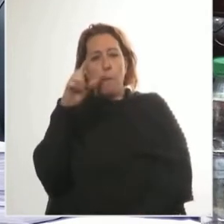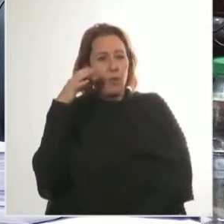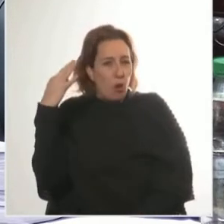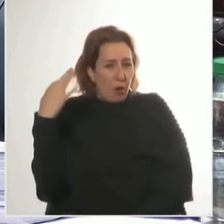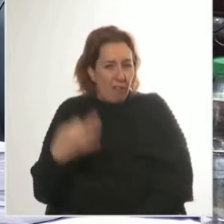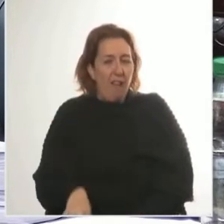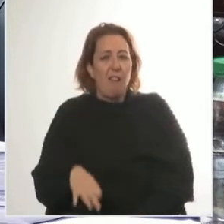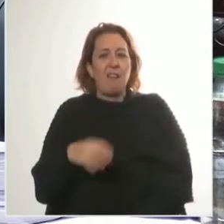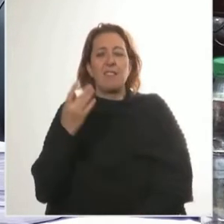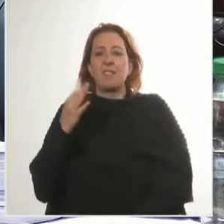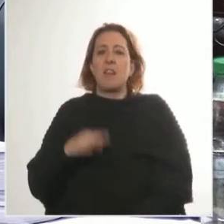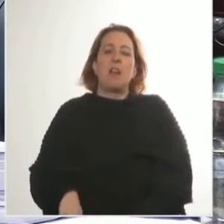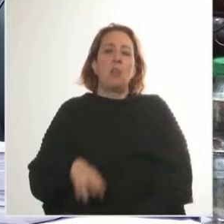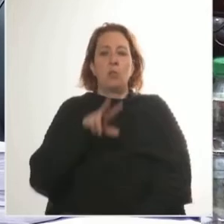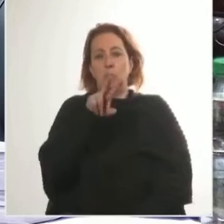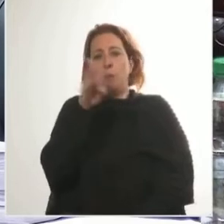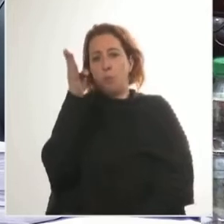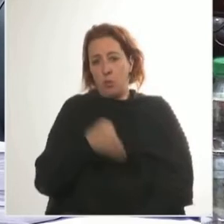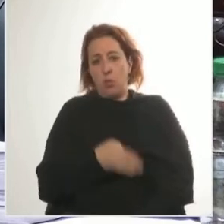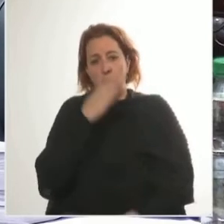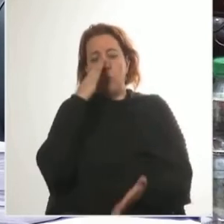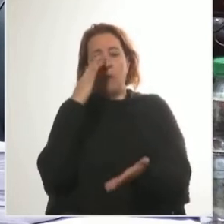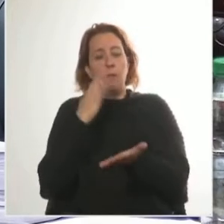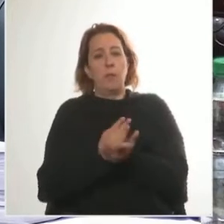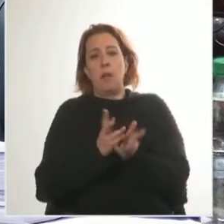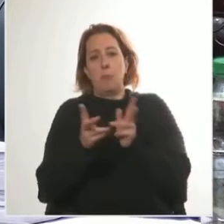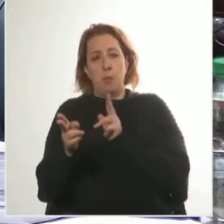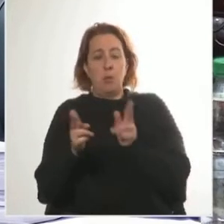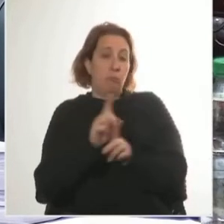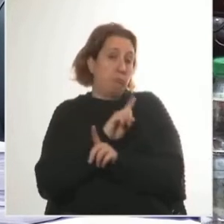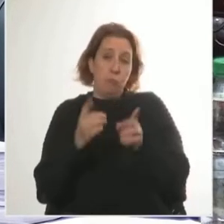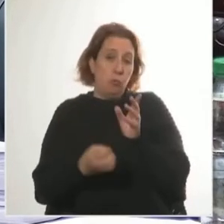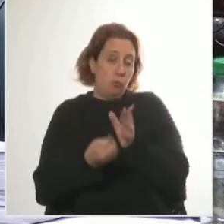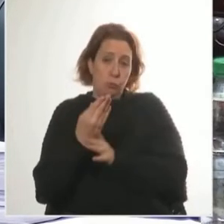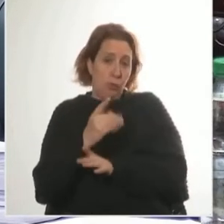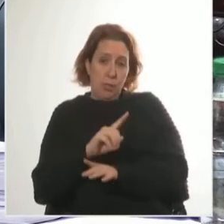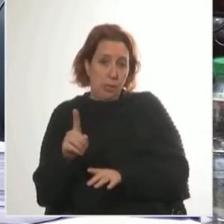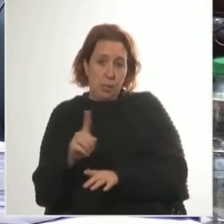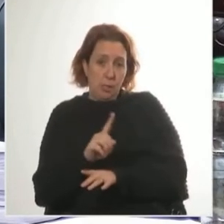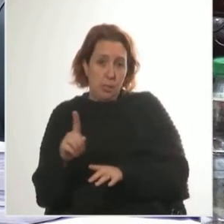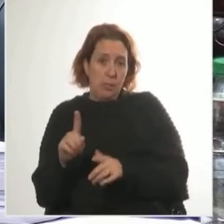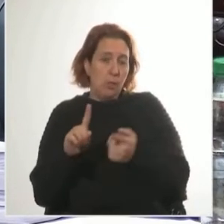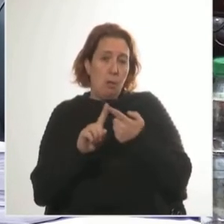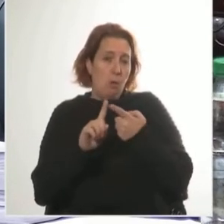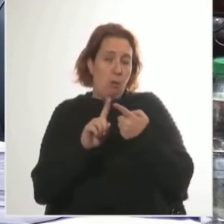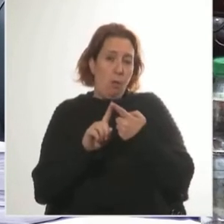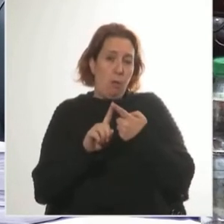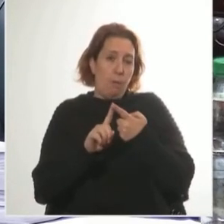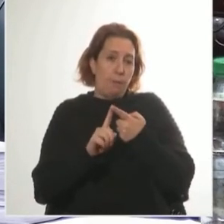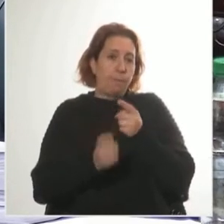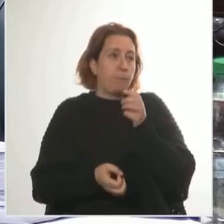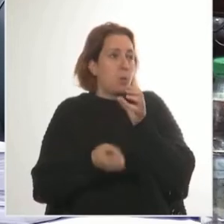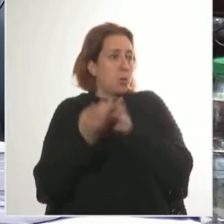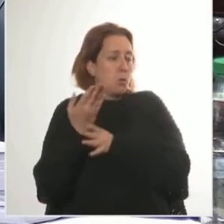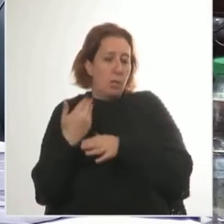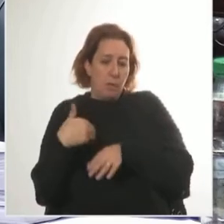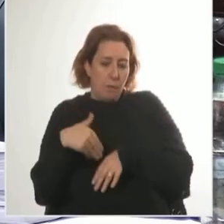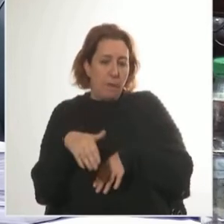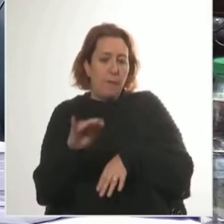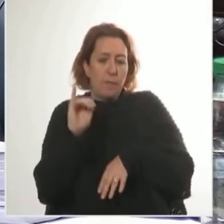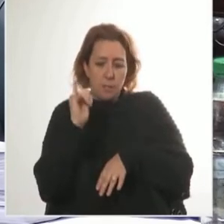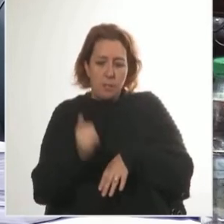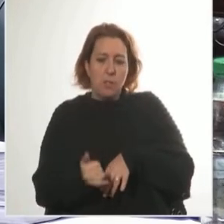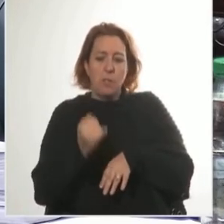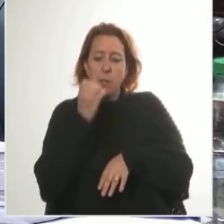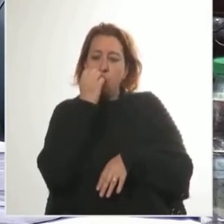de salarios del 3% al final del periodo. No surge de lo acordado, surge que va a haber, sí,